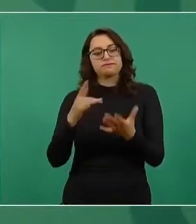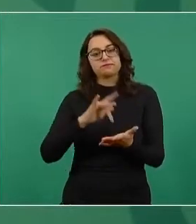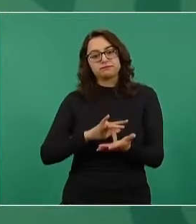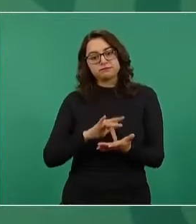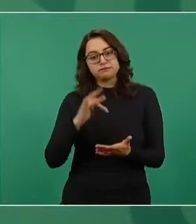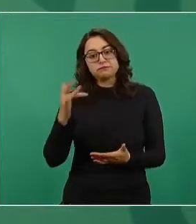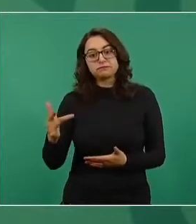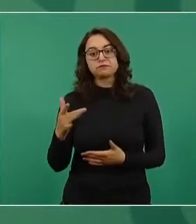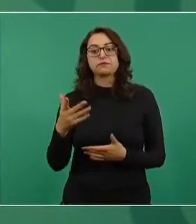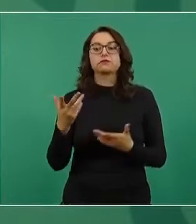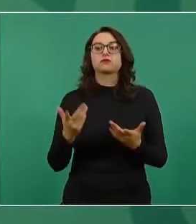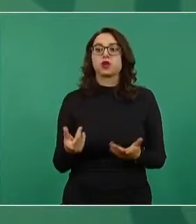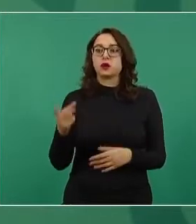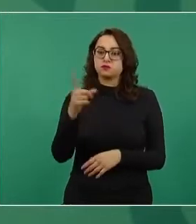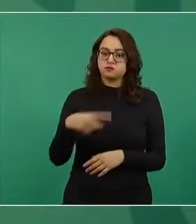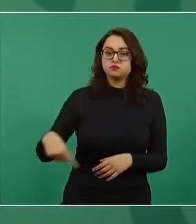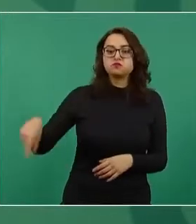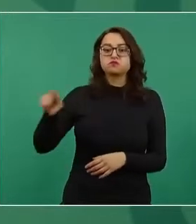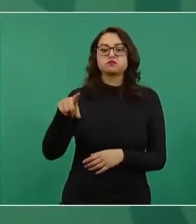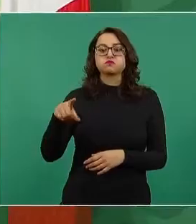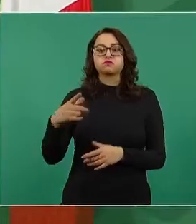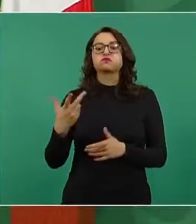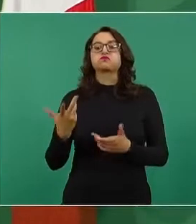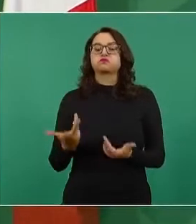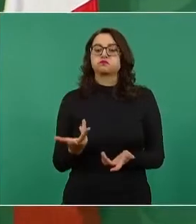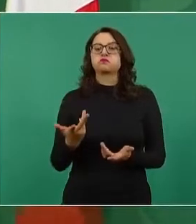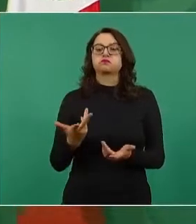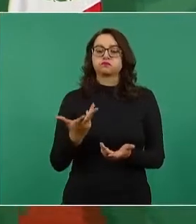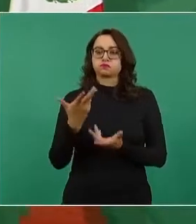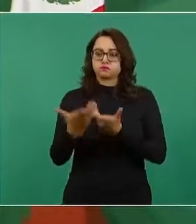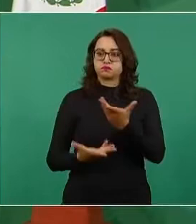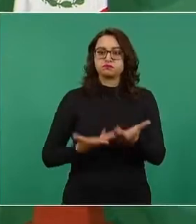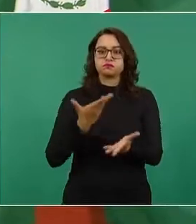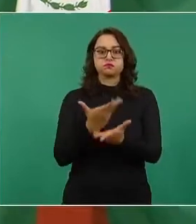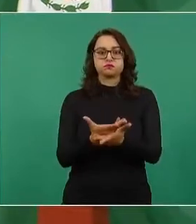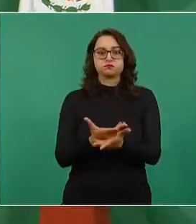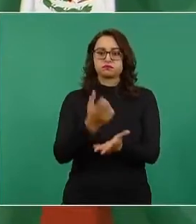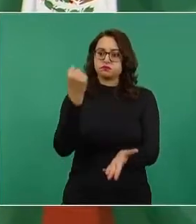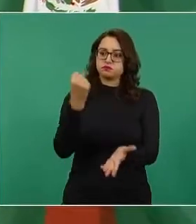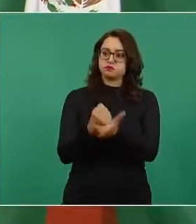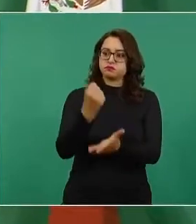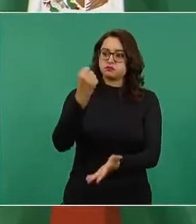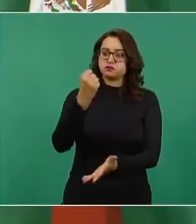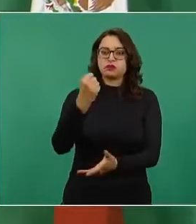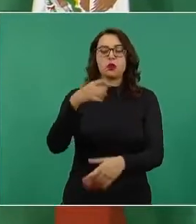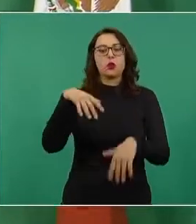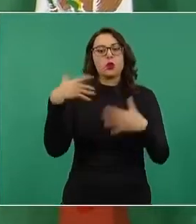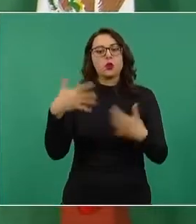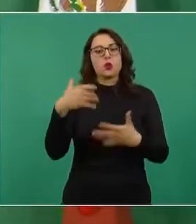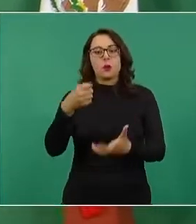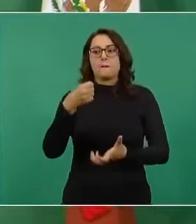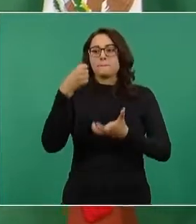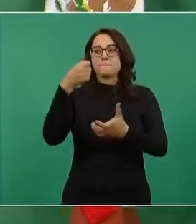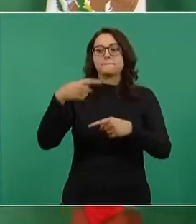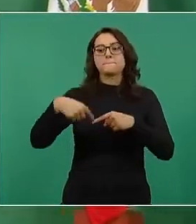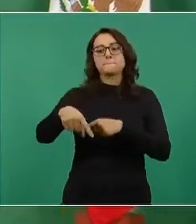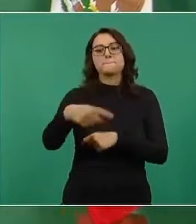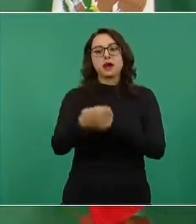por su apoyo, por su respaldo, por la aprobación del presupuesto